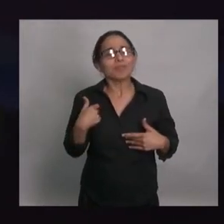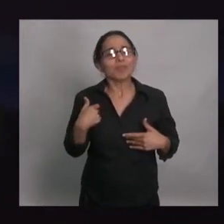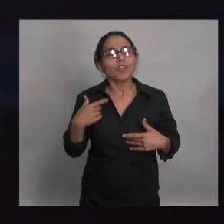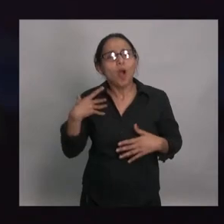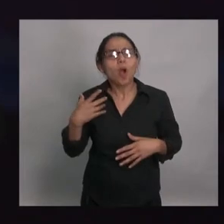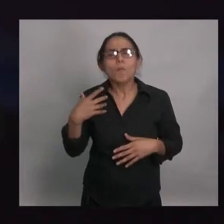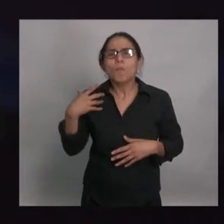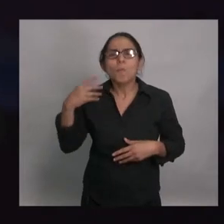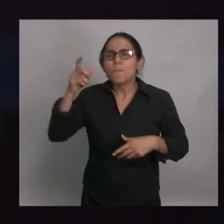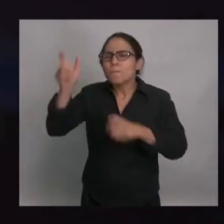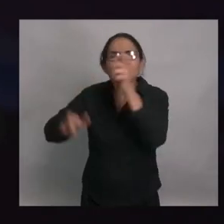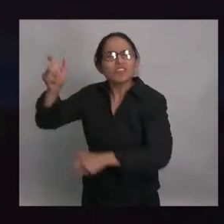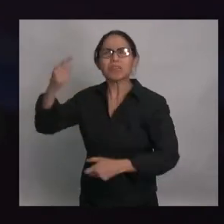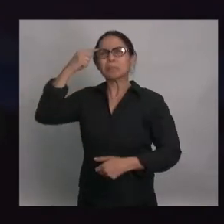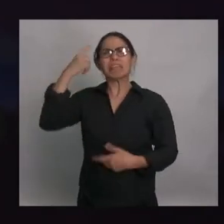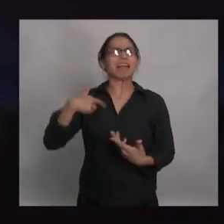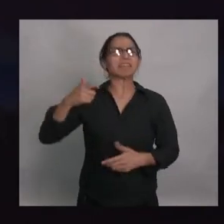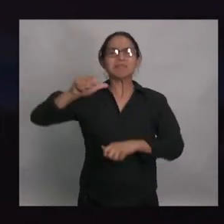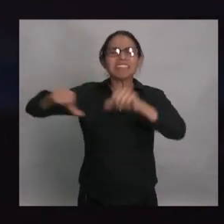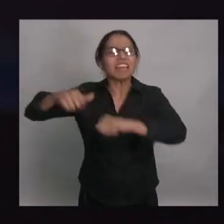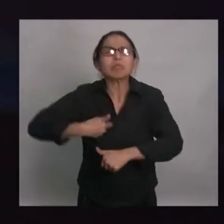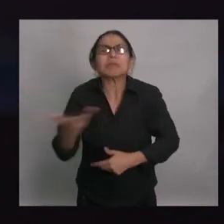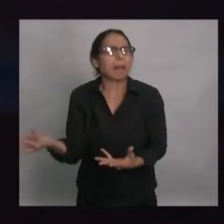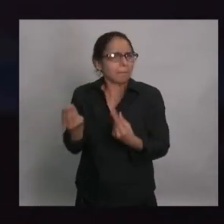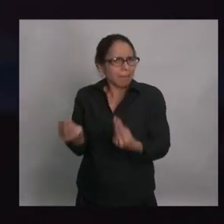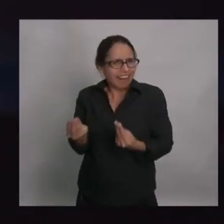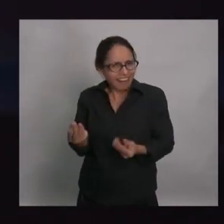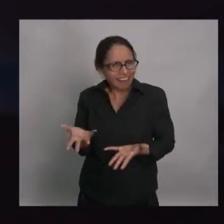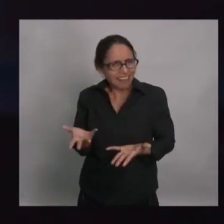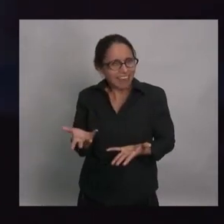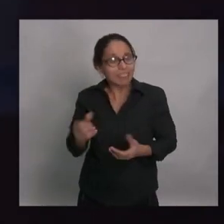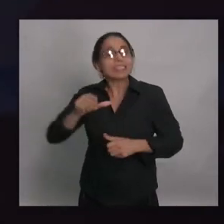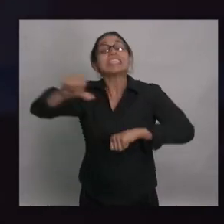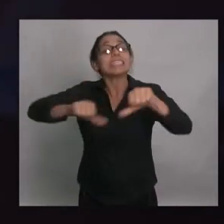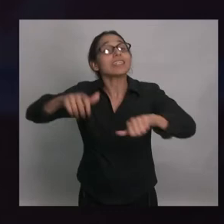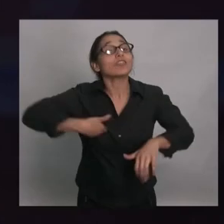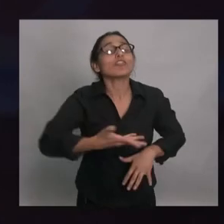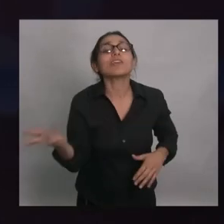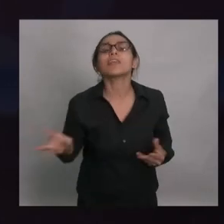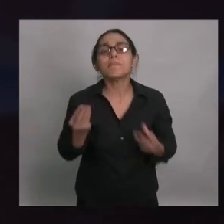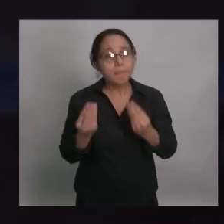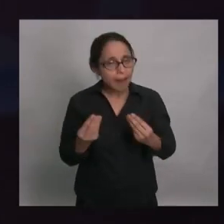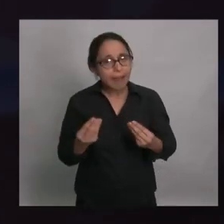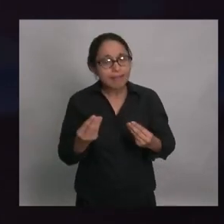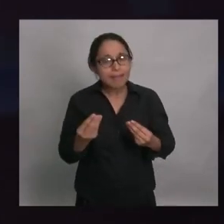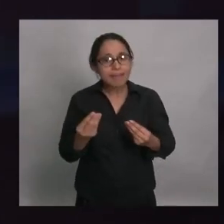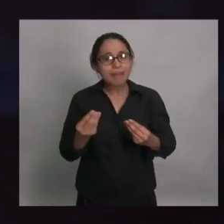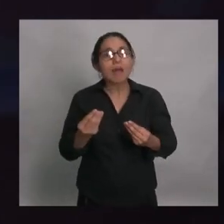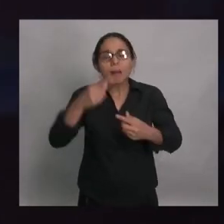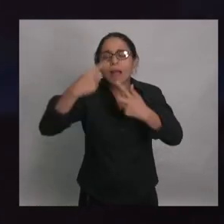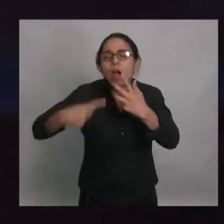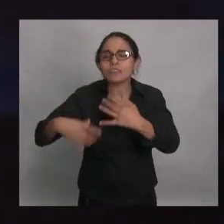sirven las ciencias sociales las sisas sociales sirven esencialmente para desenmascarar